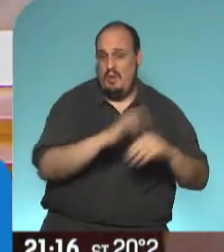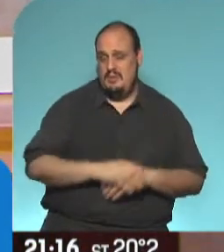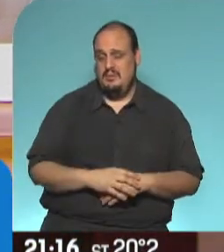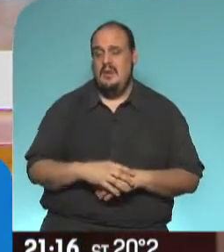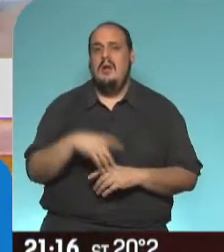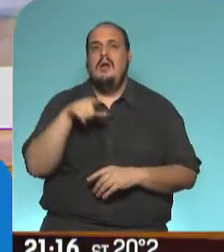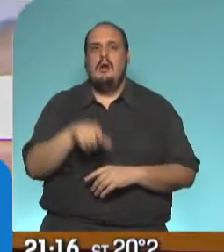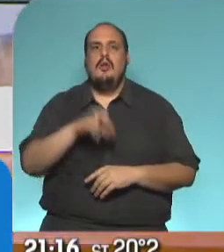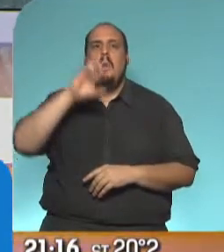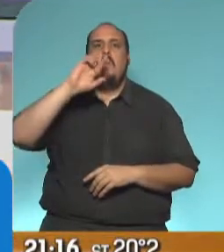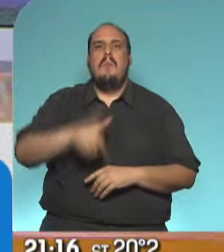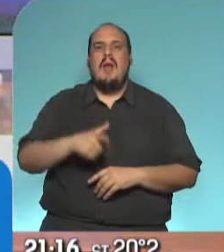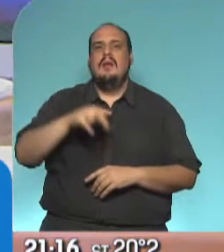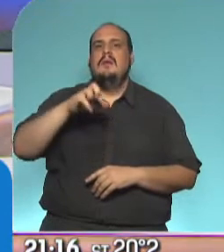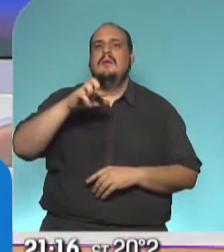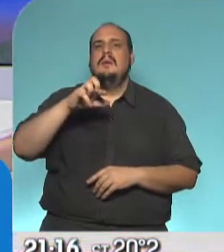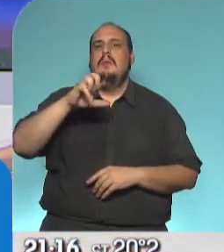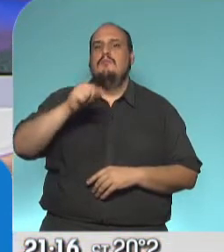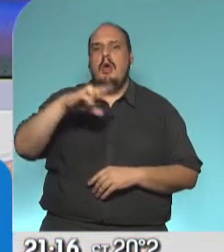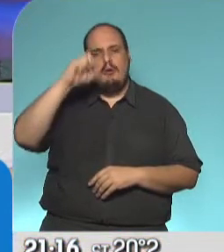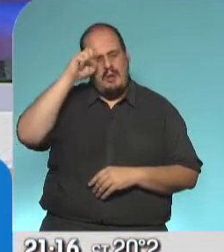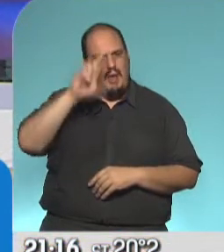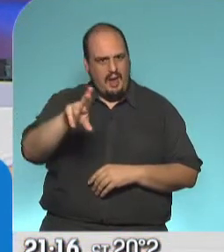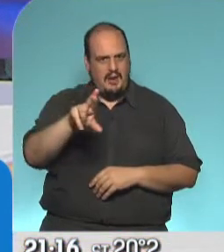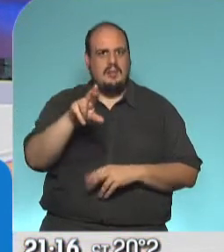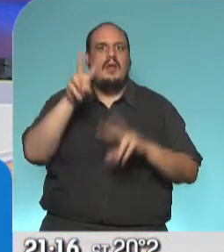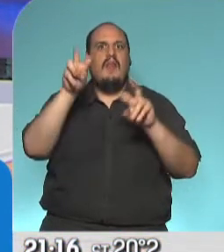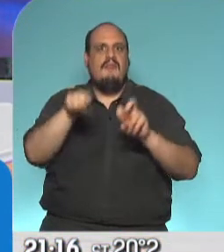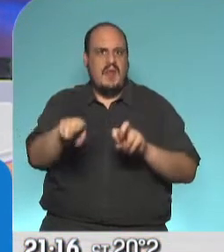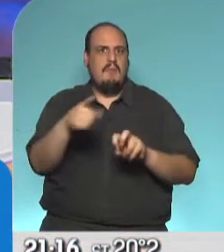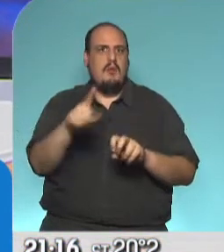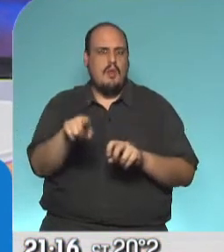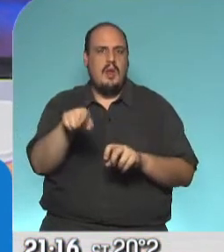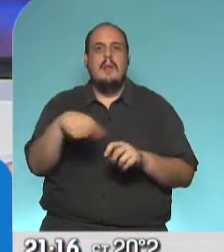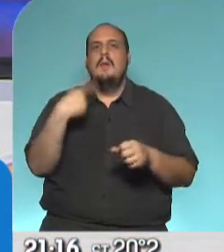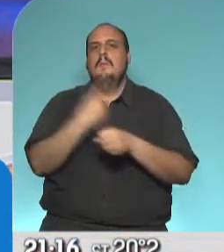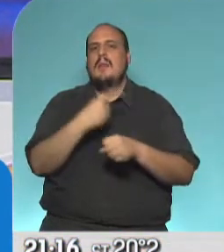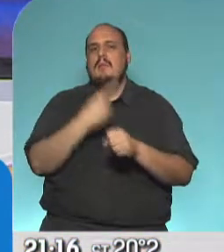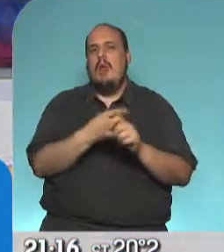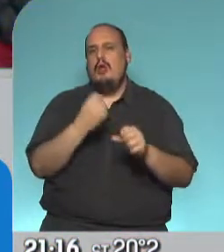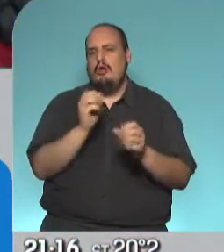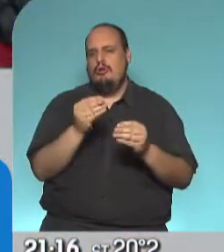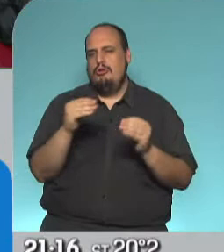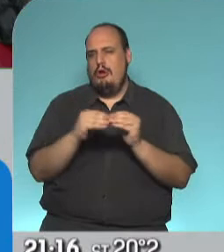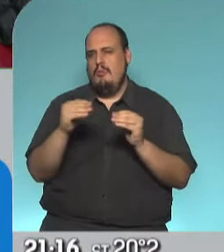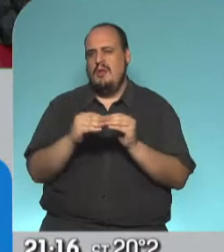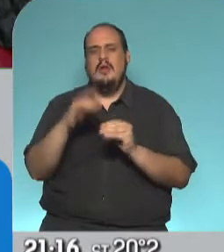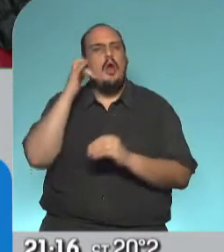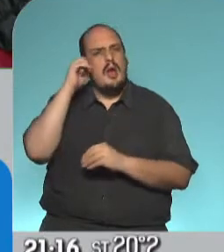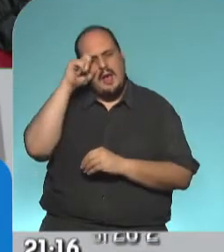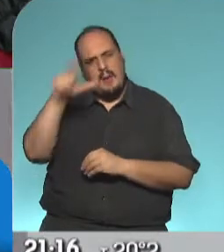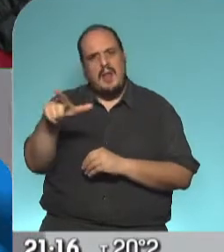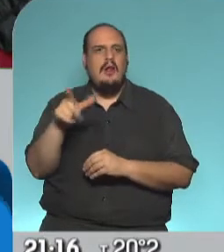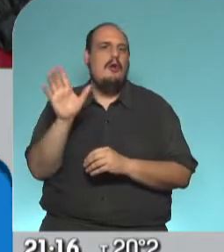presentado el plan Procrear y nos vamos a meter de lleno en esta temática. Primero saludamos a Gabriel Gamarra. Gabriel, buenas noches. ¿Cómo te va, Ariel? Muy